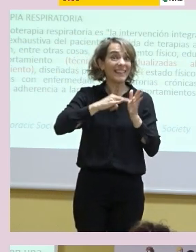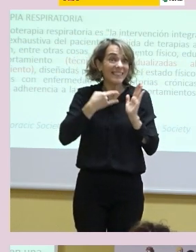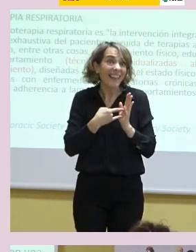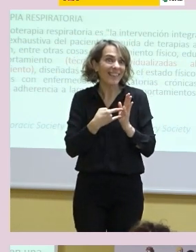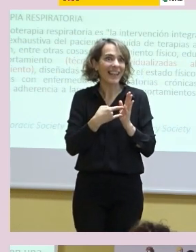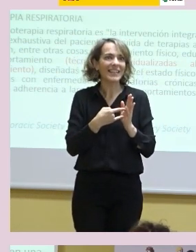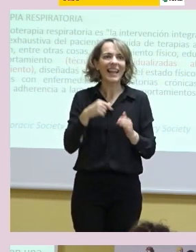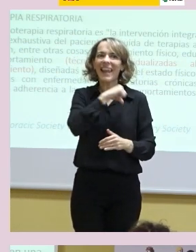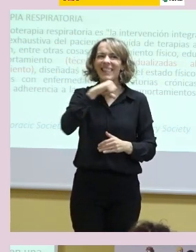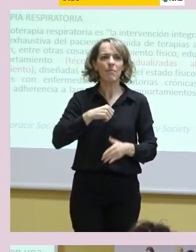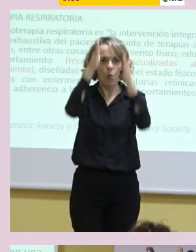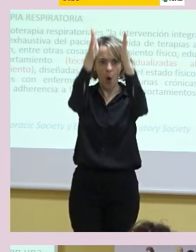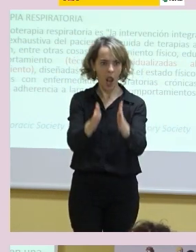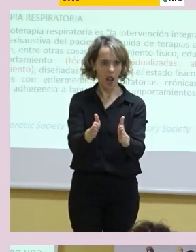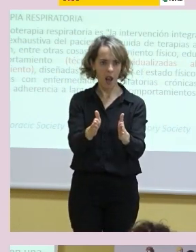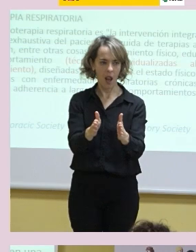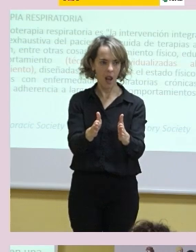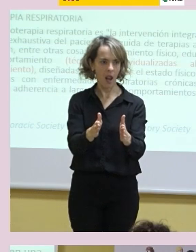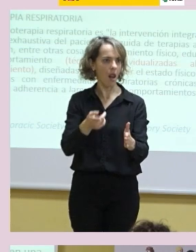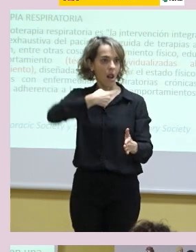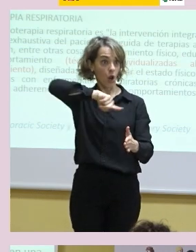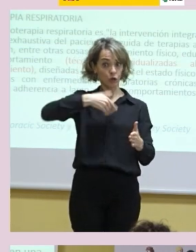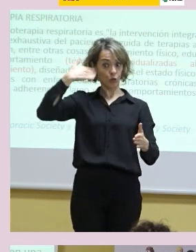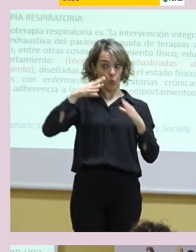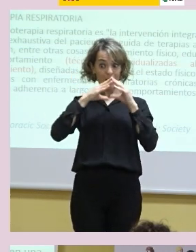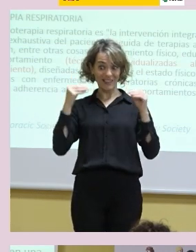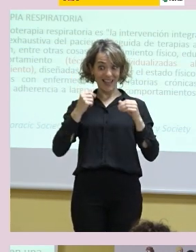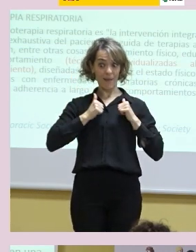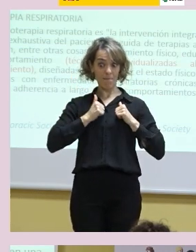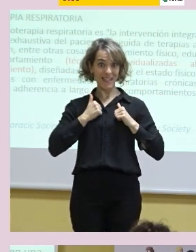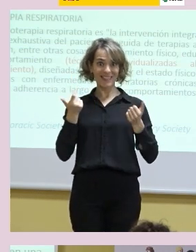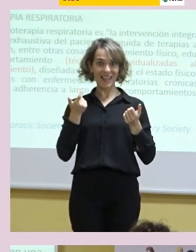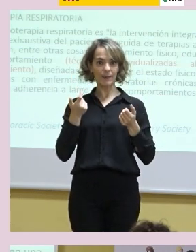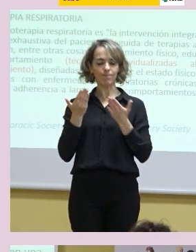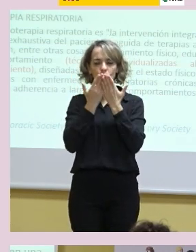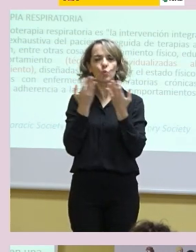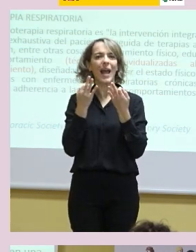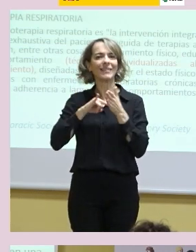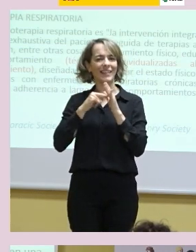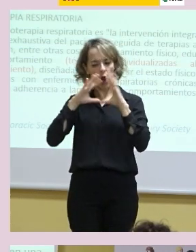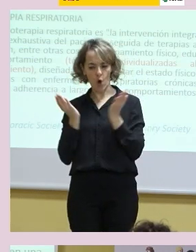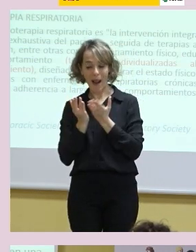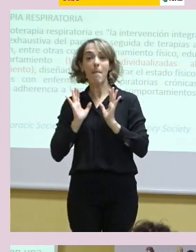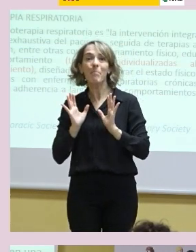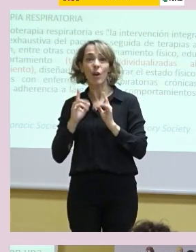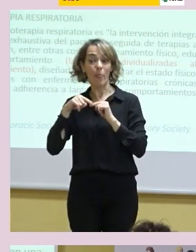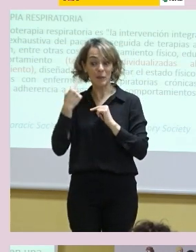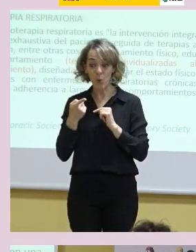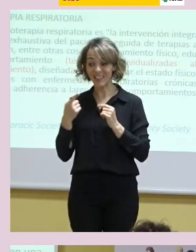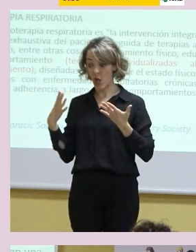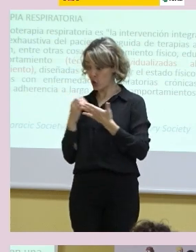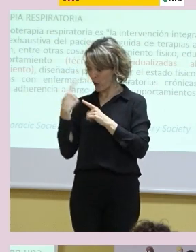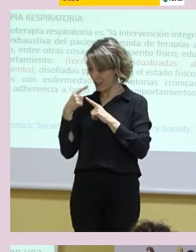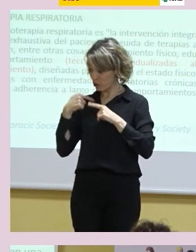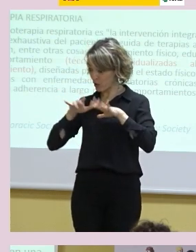son individualizadas. Nosotros en la carrera y en los másters estudiamos clínicas en global, pero en líneas generales no todo lo que